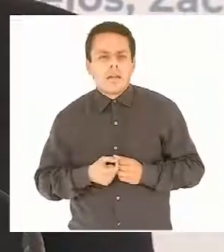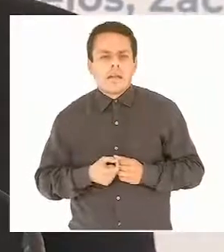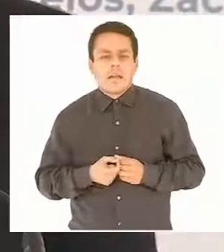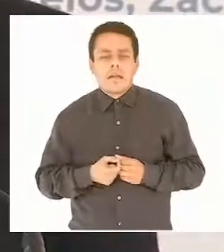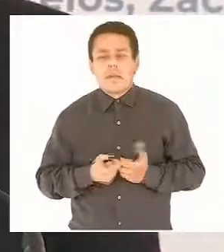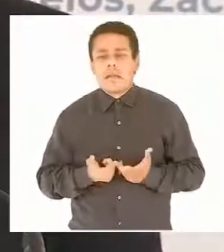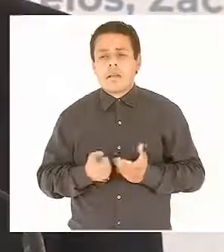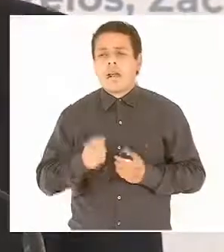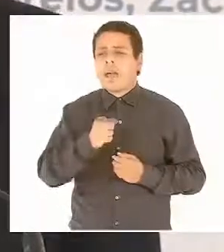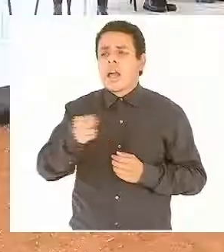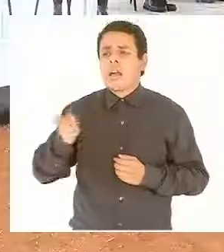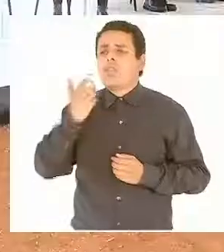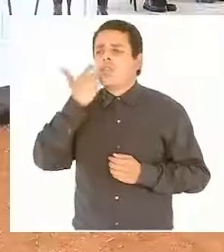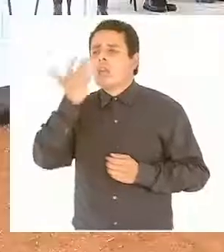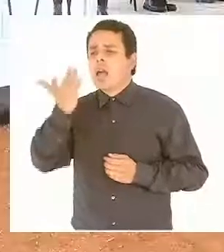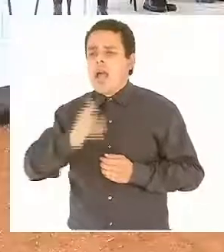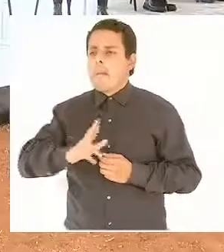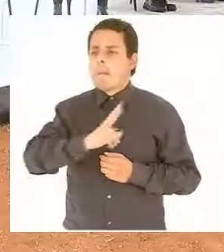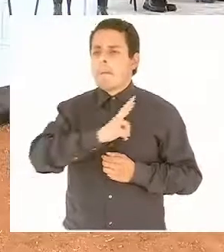para privatizar